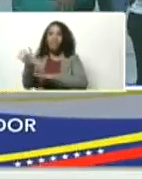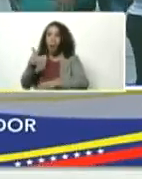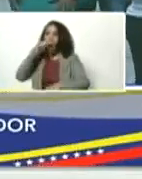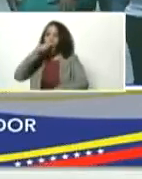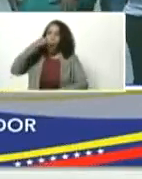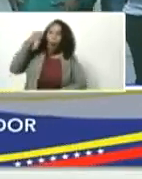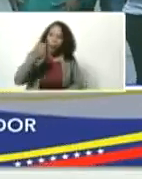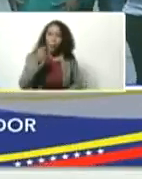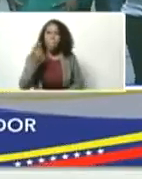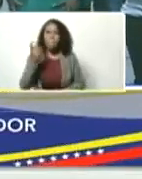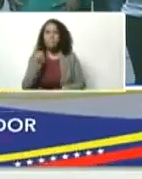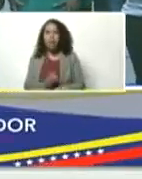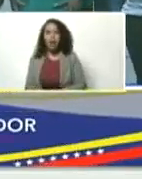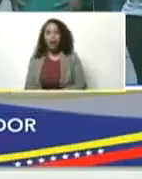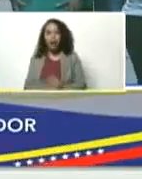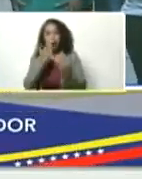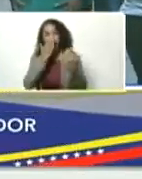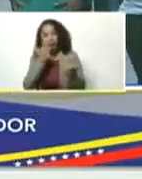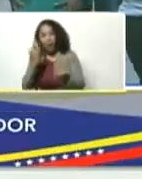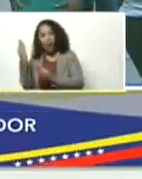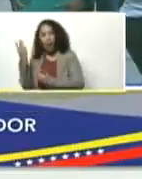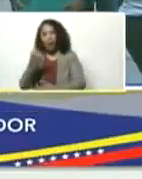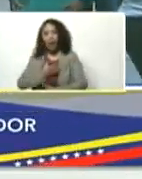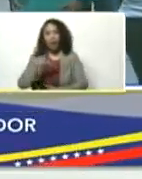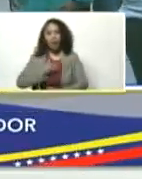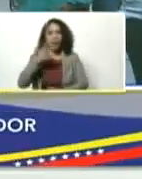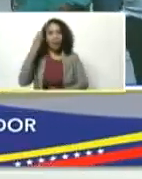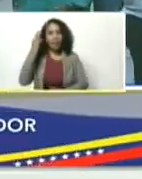machismo. Adelante, alcaldesa.